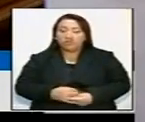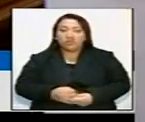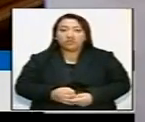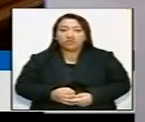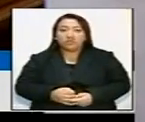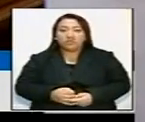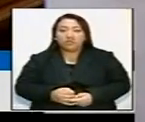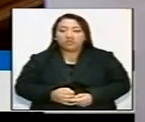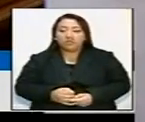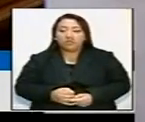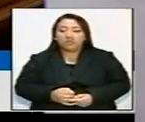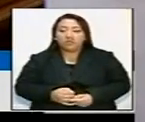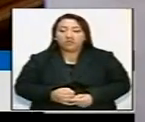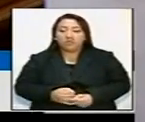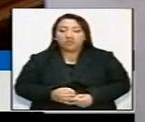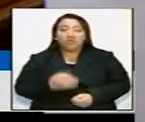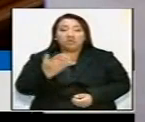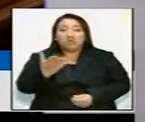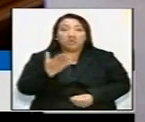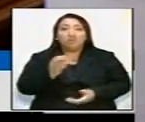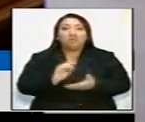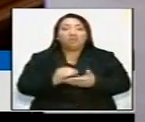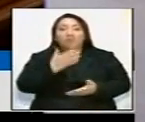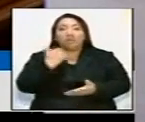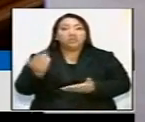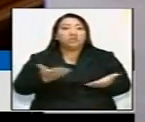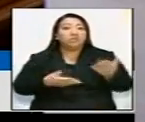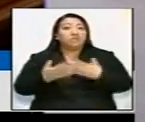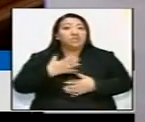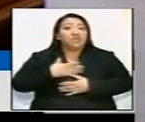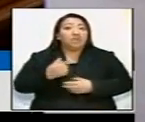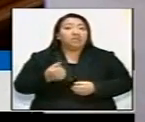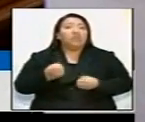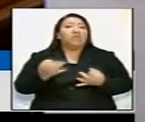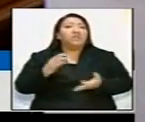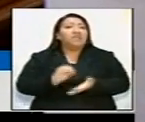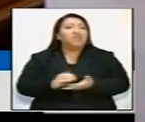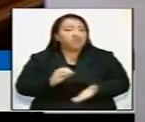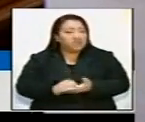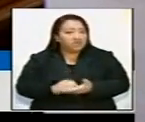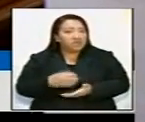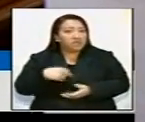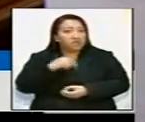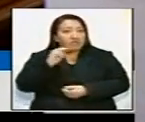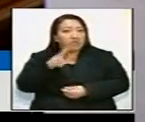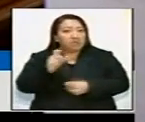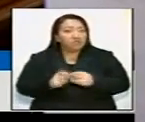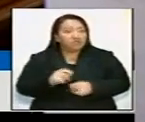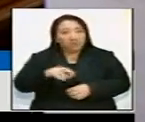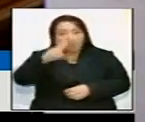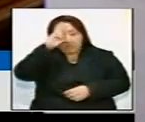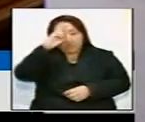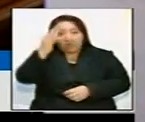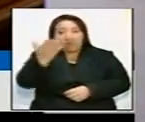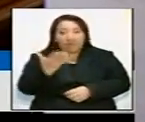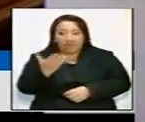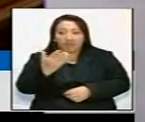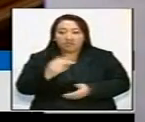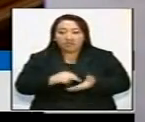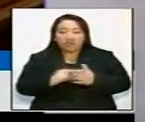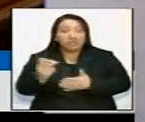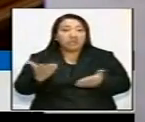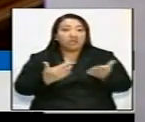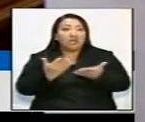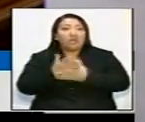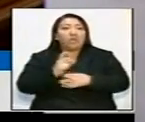pie, reclamando por mejores servicios de salud? ¿Cuántas veces vemos al peruano a pie reclamando por